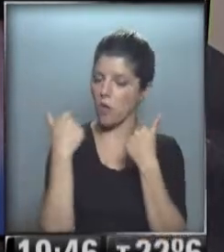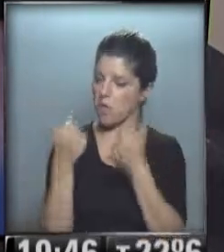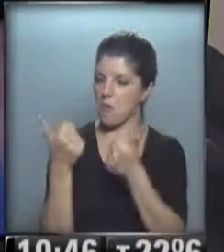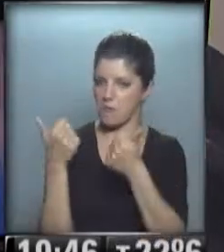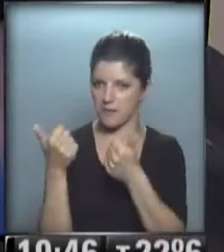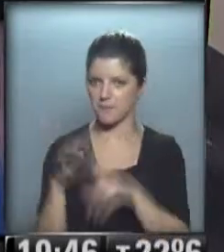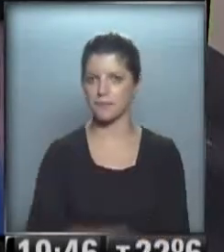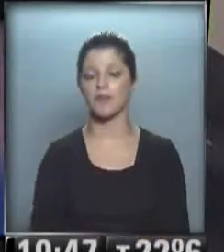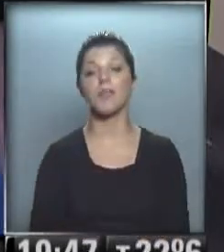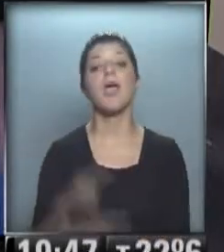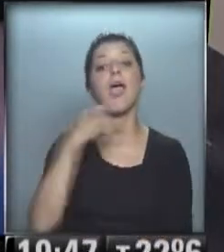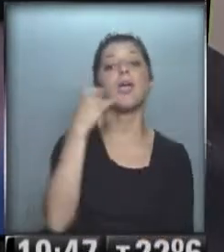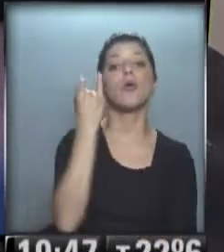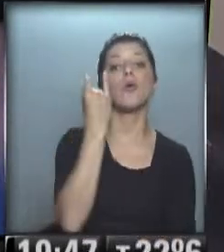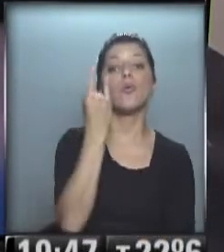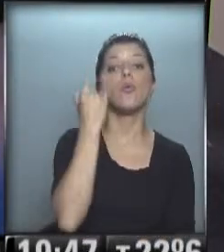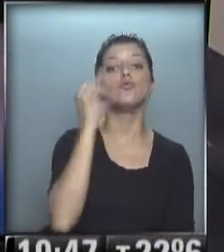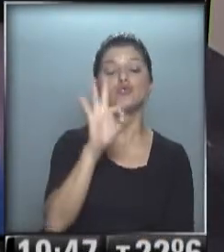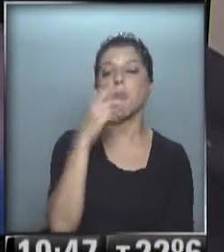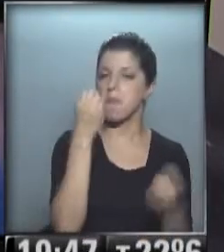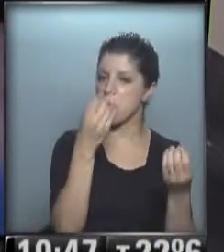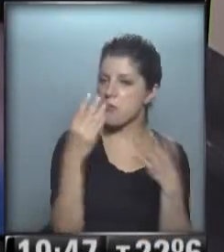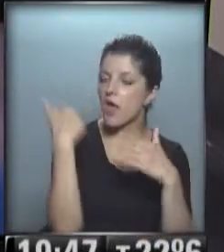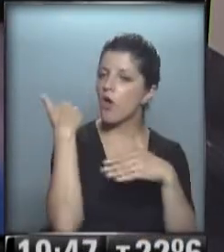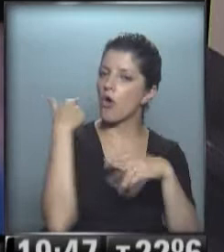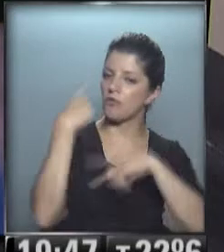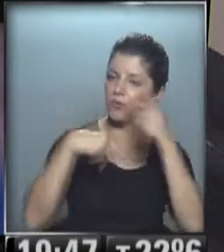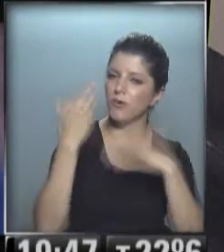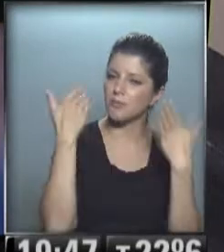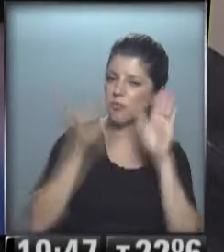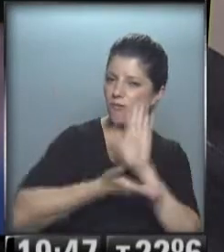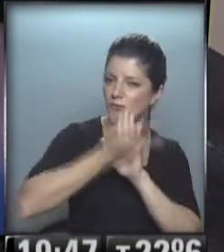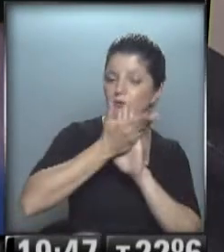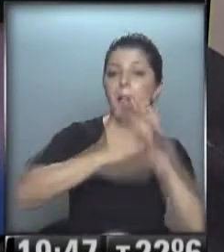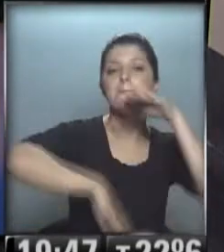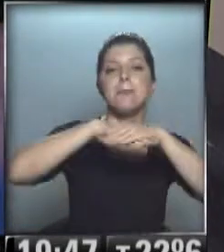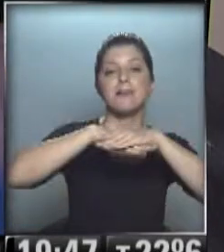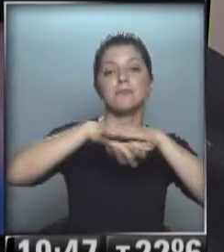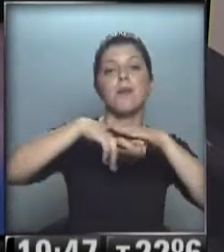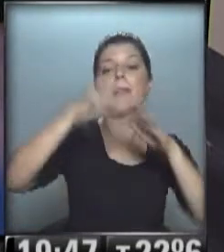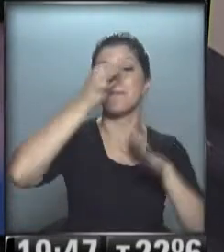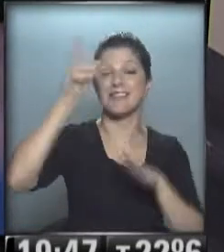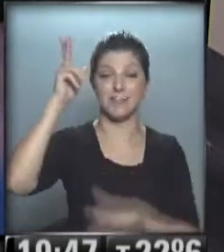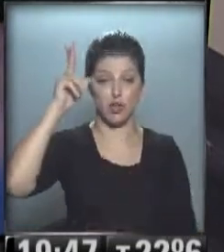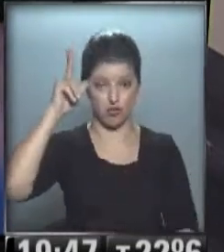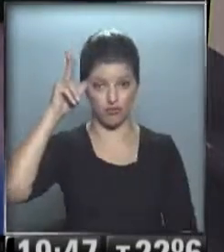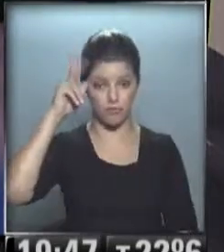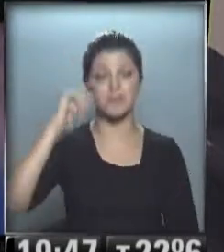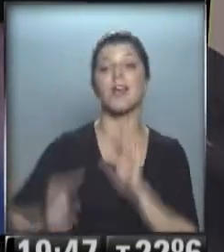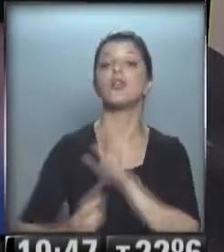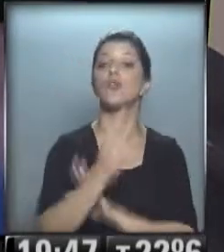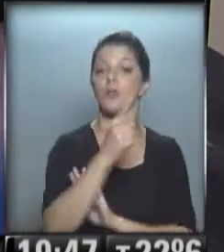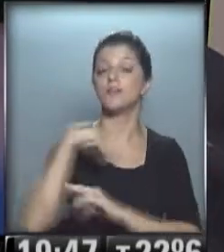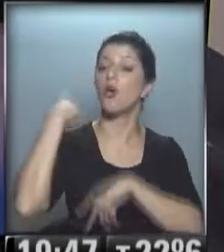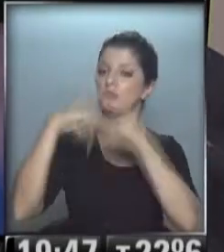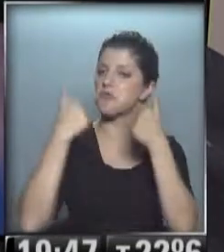condiciones meteorológicas. En la región de Cuyo, buen tiempo, seguirán las altas temperaturas máximas de 28 grados en el norte de la región. En el noroeste argentino